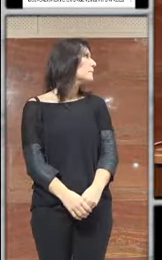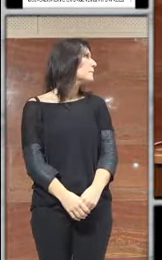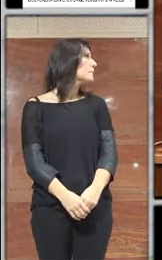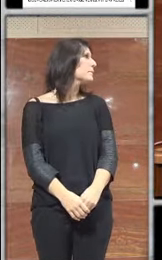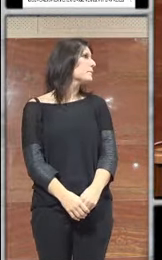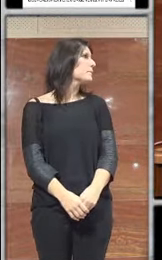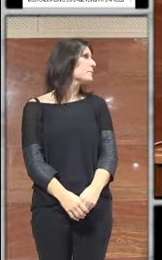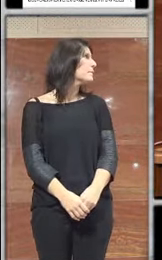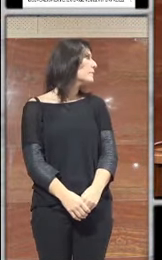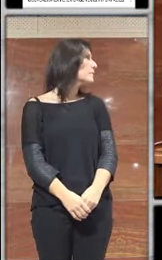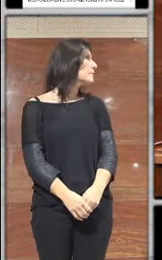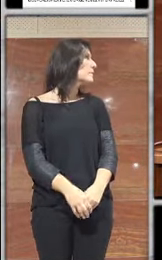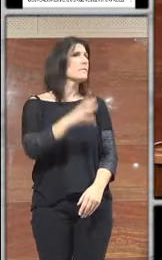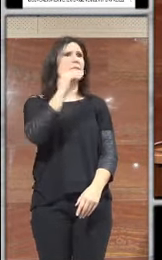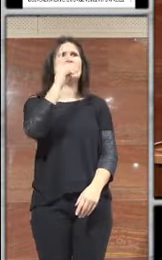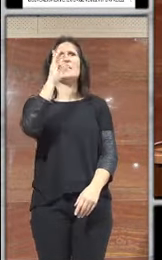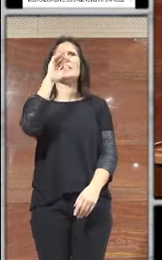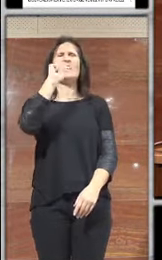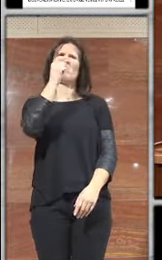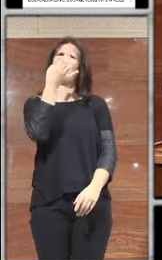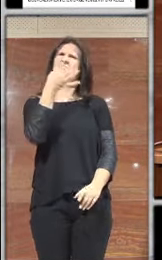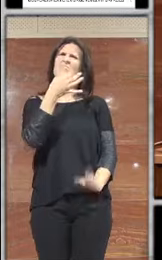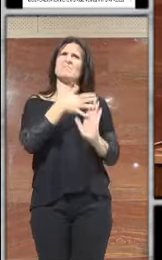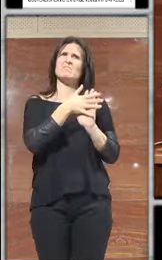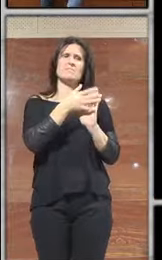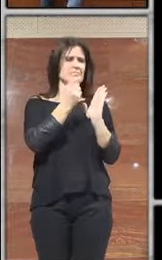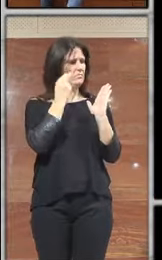DTA, ¿qué significa esto? ¿Qué he puesto yo?